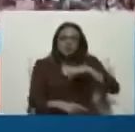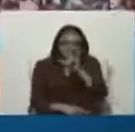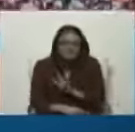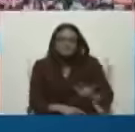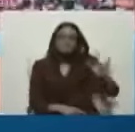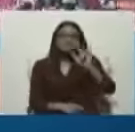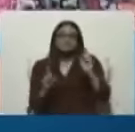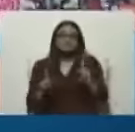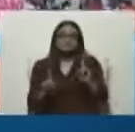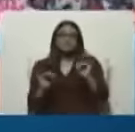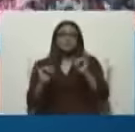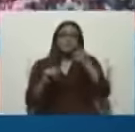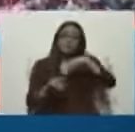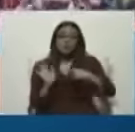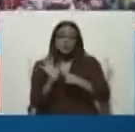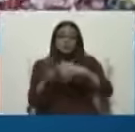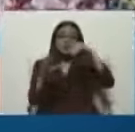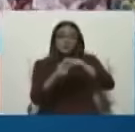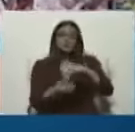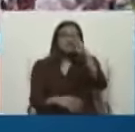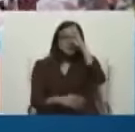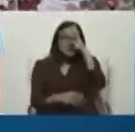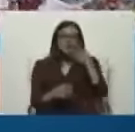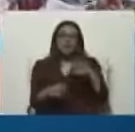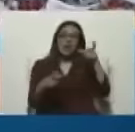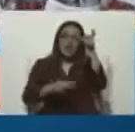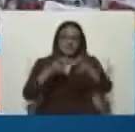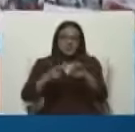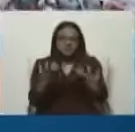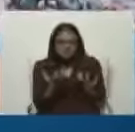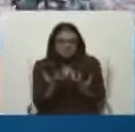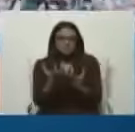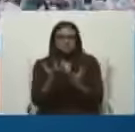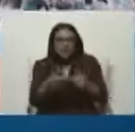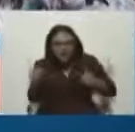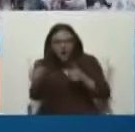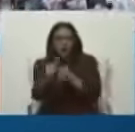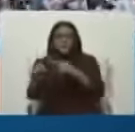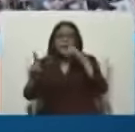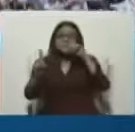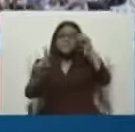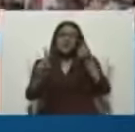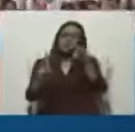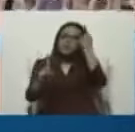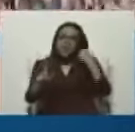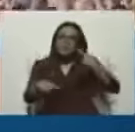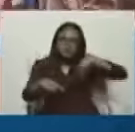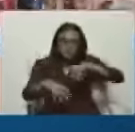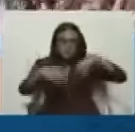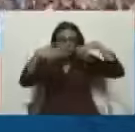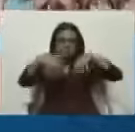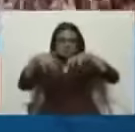es una bellísima demostración de acompañamiento al presidente Nicolás Maduro, y llegamos a